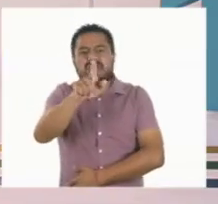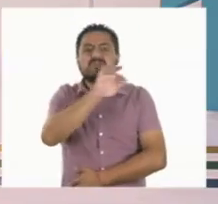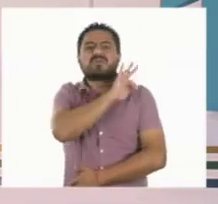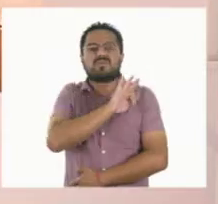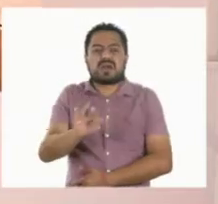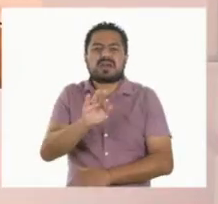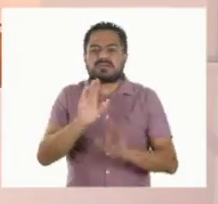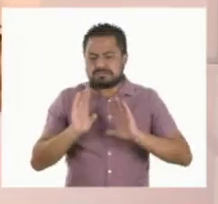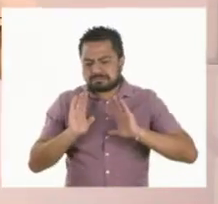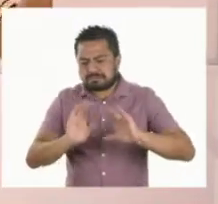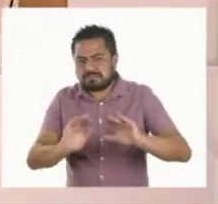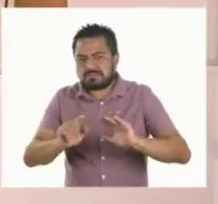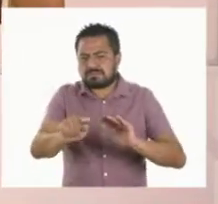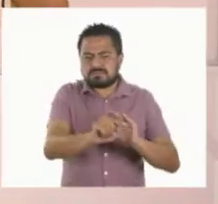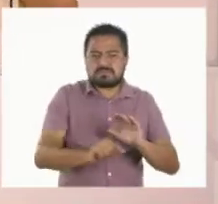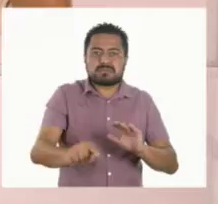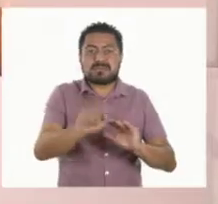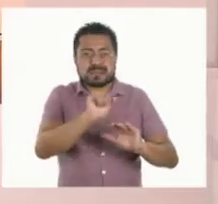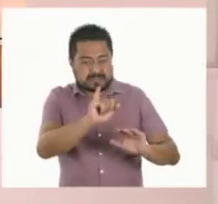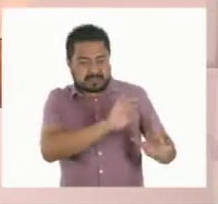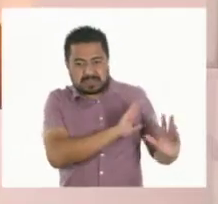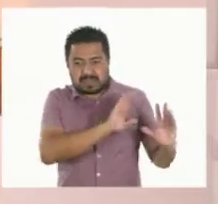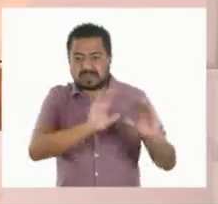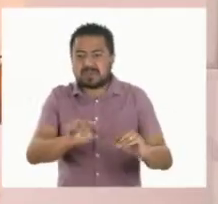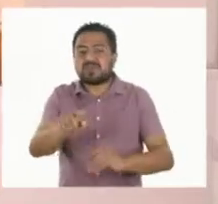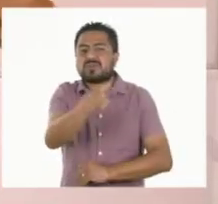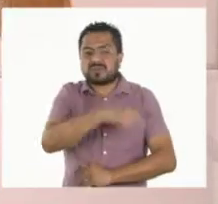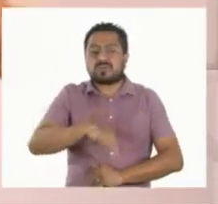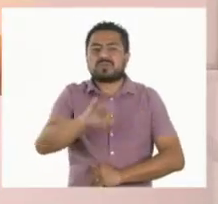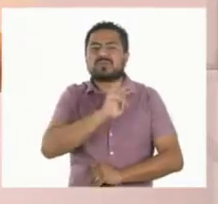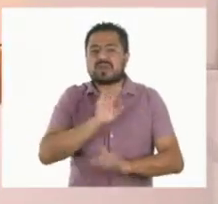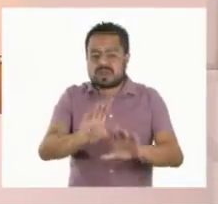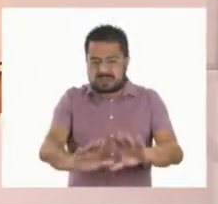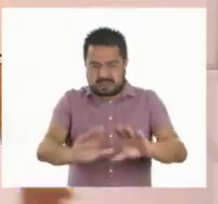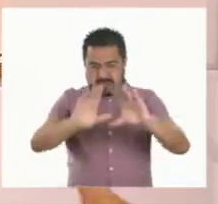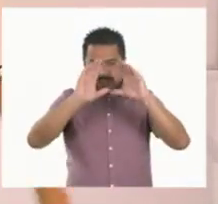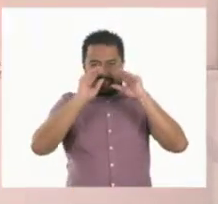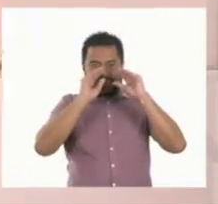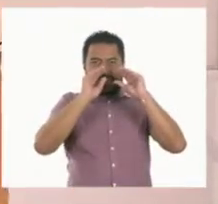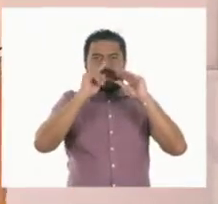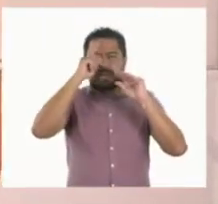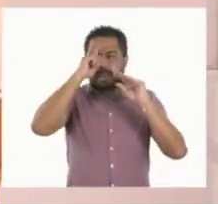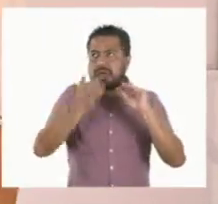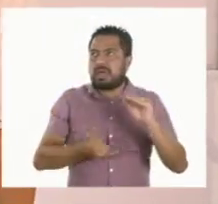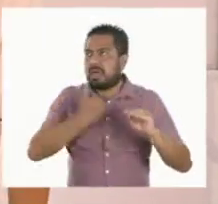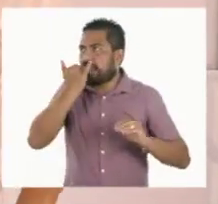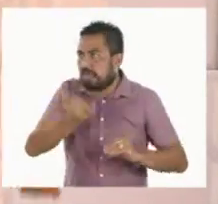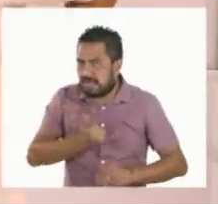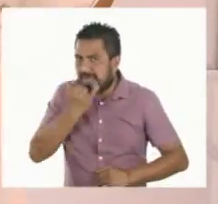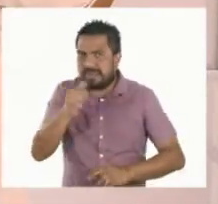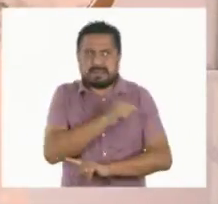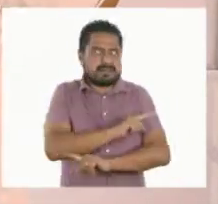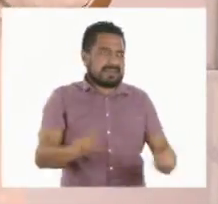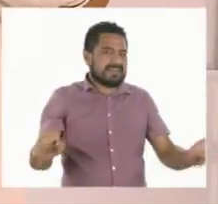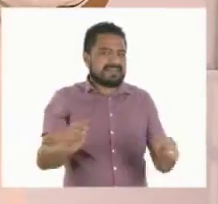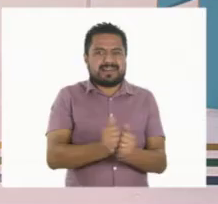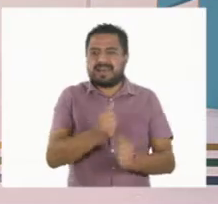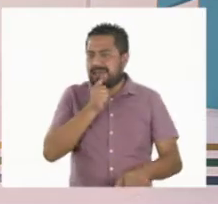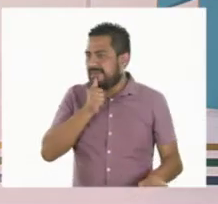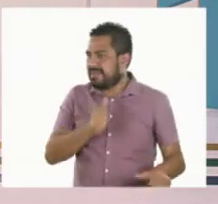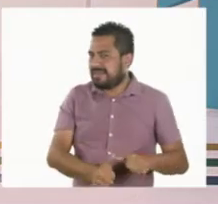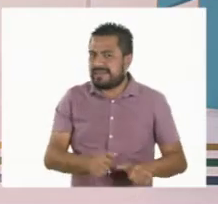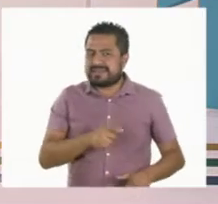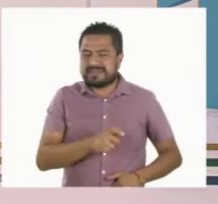pueden enseñar a ustedes. Y si se las enseñan a ustedes, ustedes nos pueden enseñar a nosotros para que ya no nos estemos equivocando con la letra, ¿verdad?